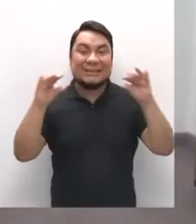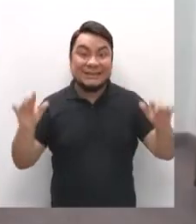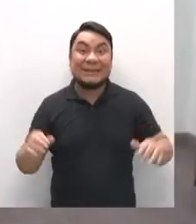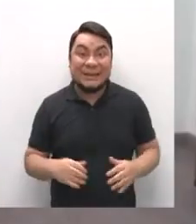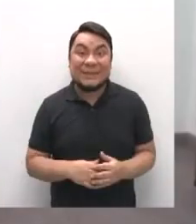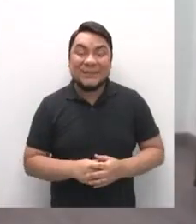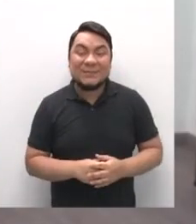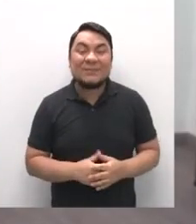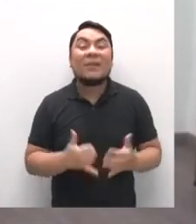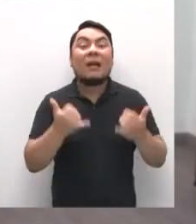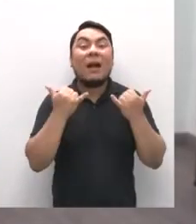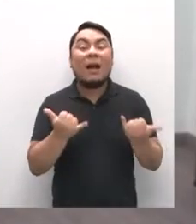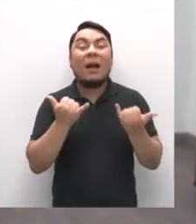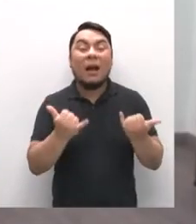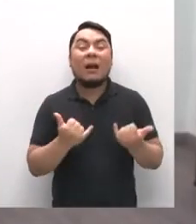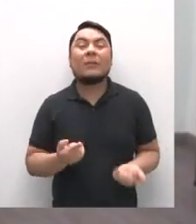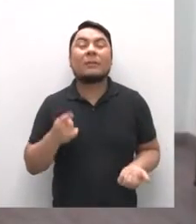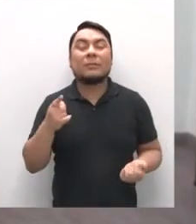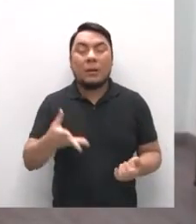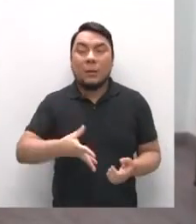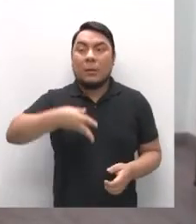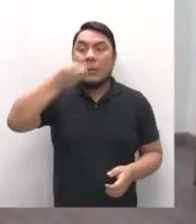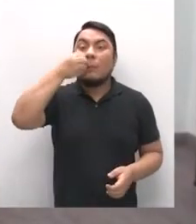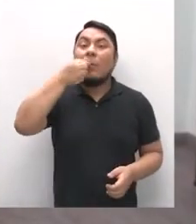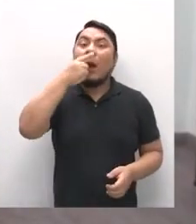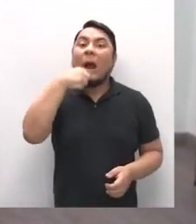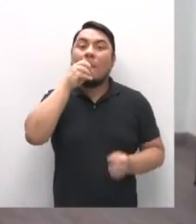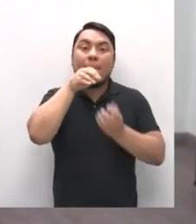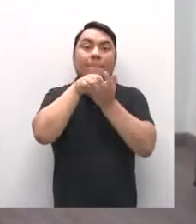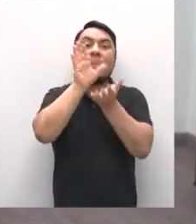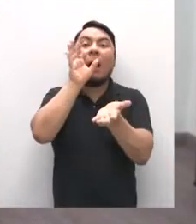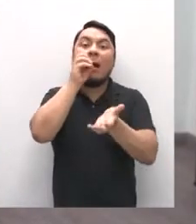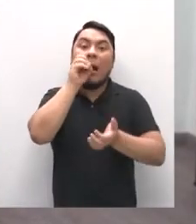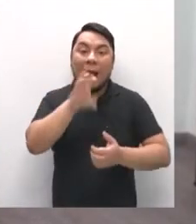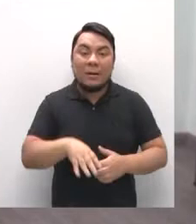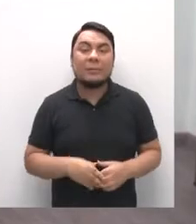Ahora lo vamos a botar con la boca abierta y en tres tiempos, así.